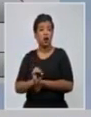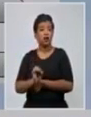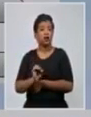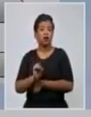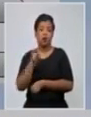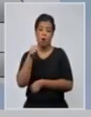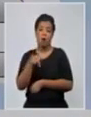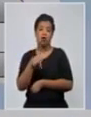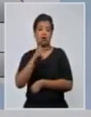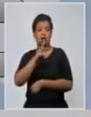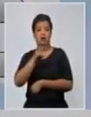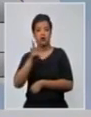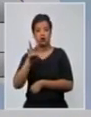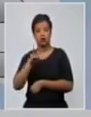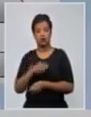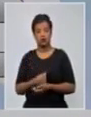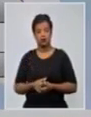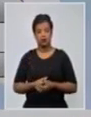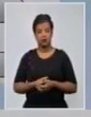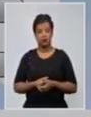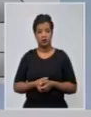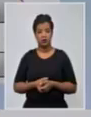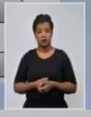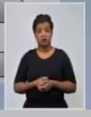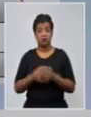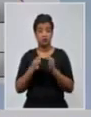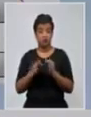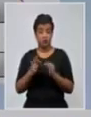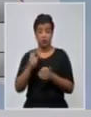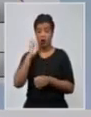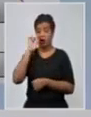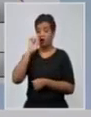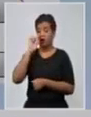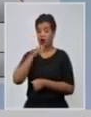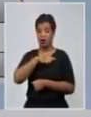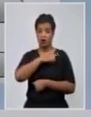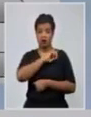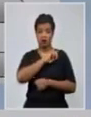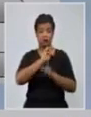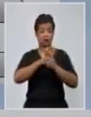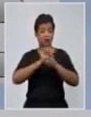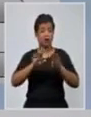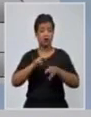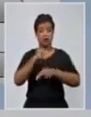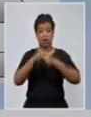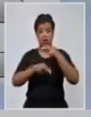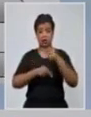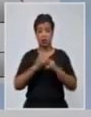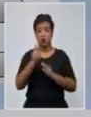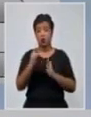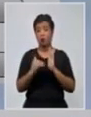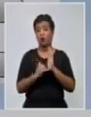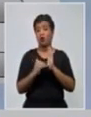600 llegamos a tener. Con este muestreo de ayer, pues ya se han analizado